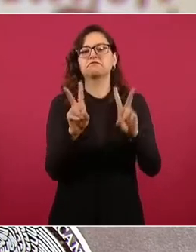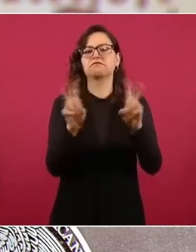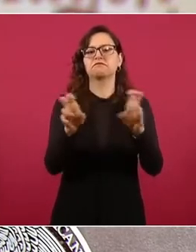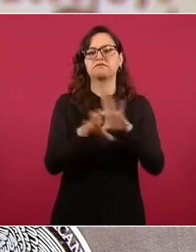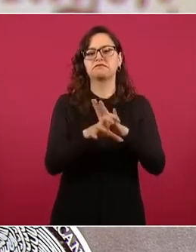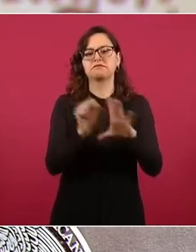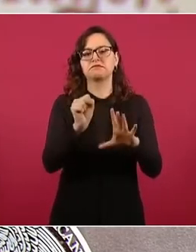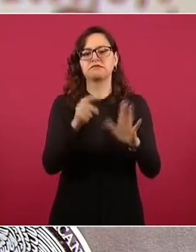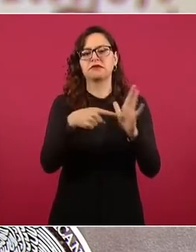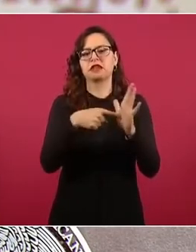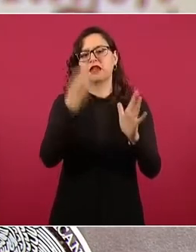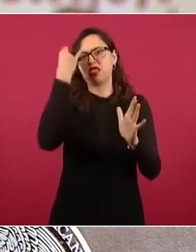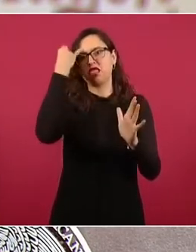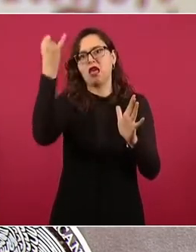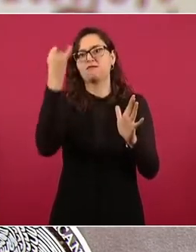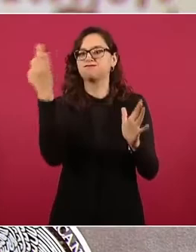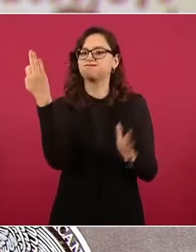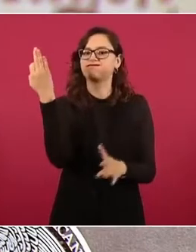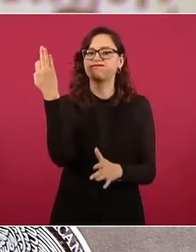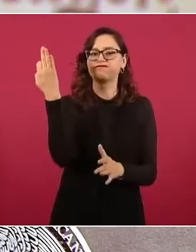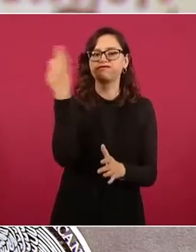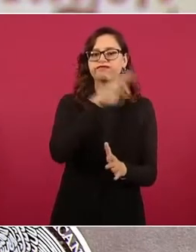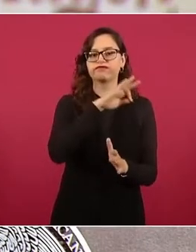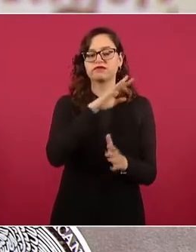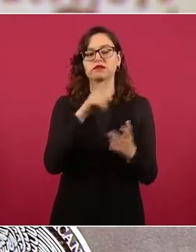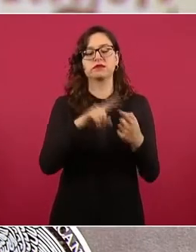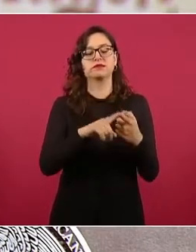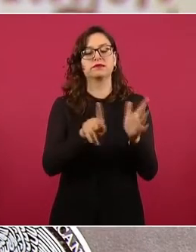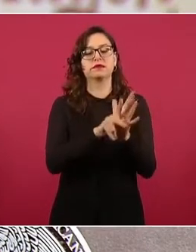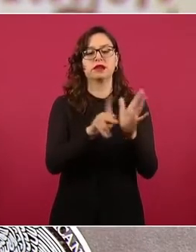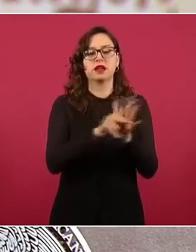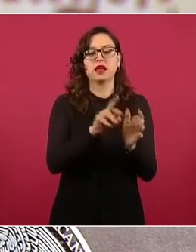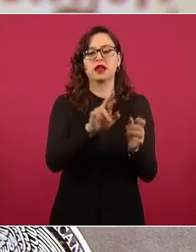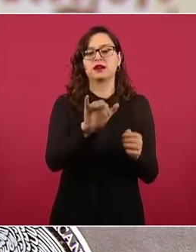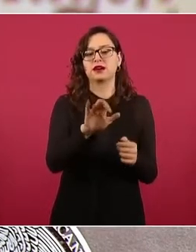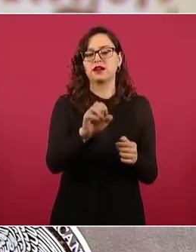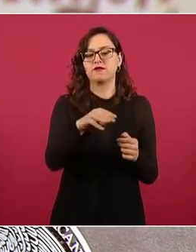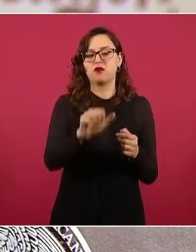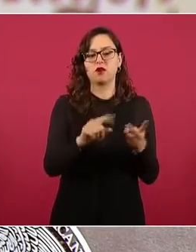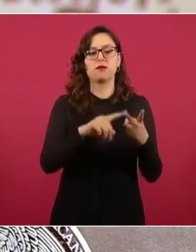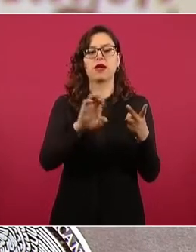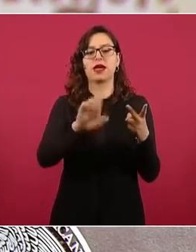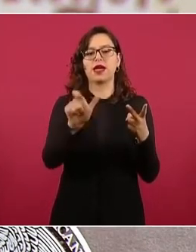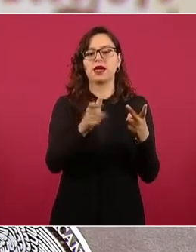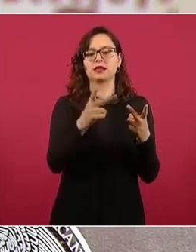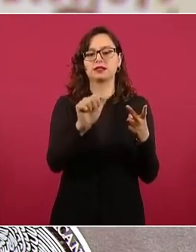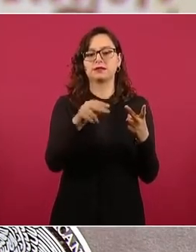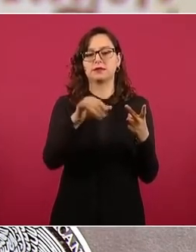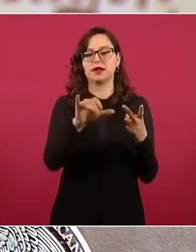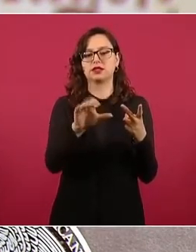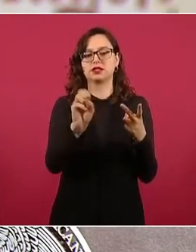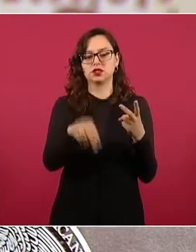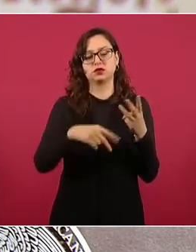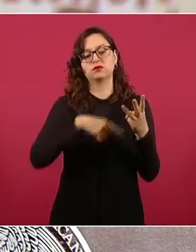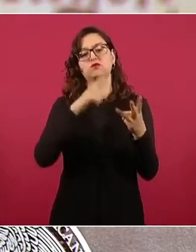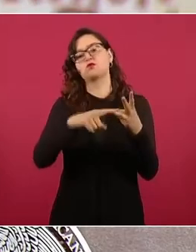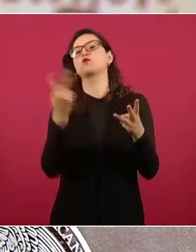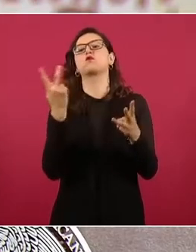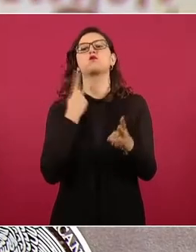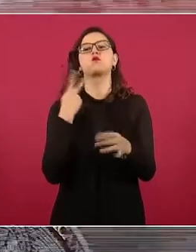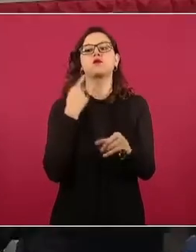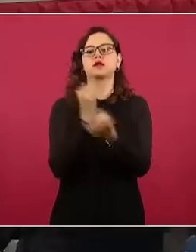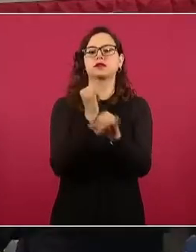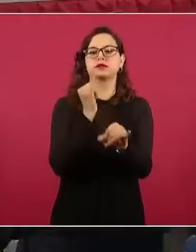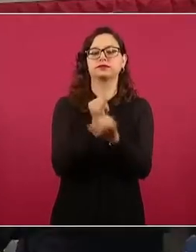pero quedan en ridículo. Medios como Reforma, Expansión Política y La Política Online,